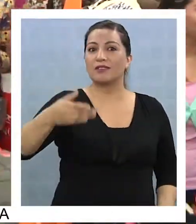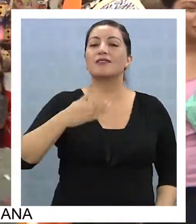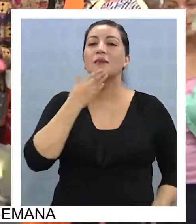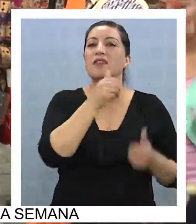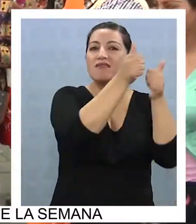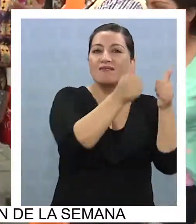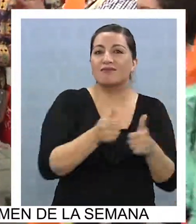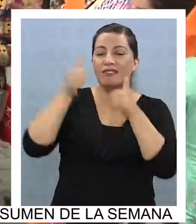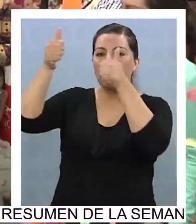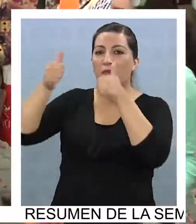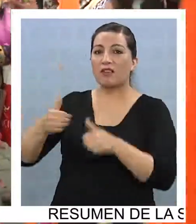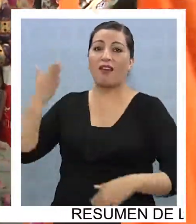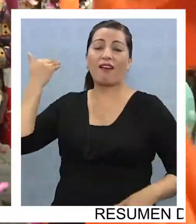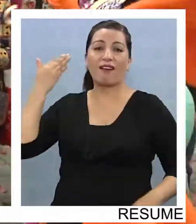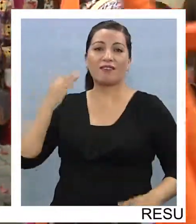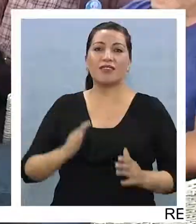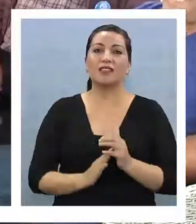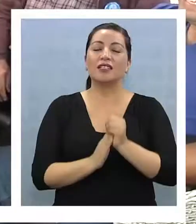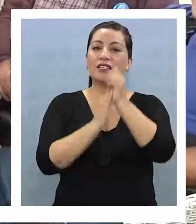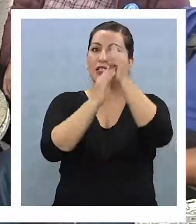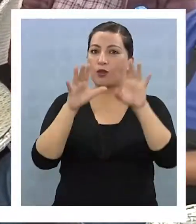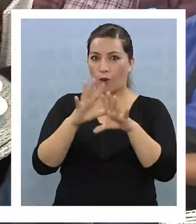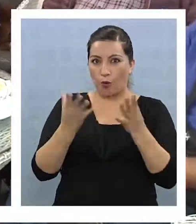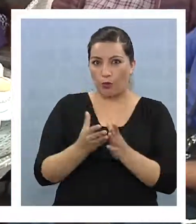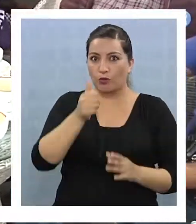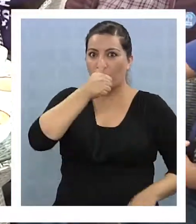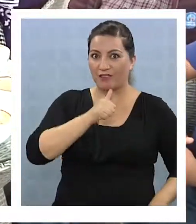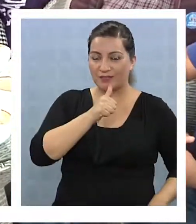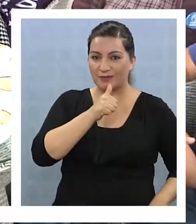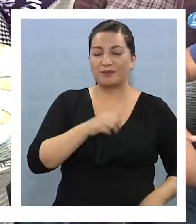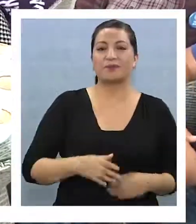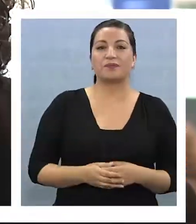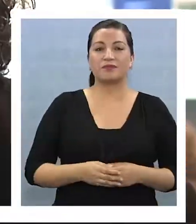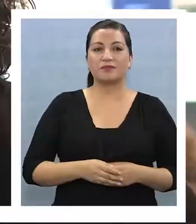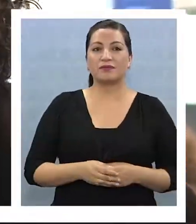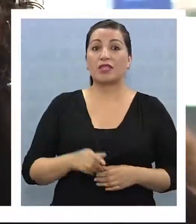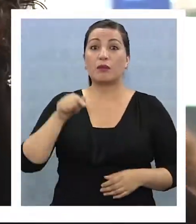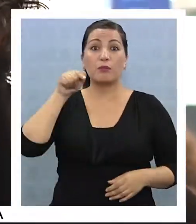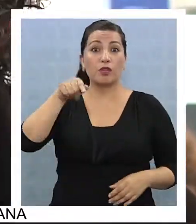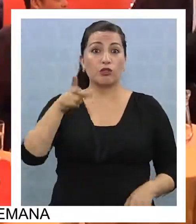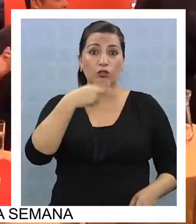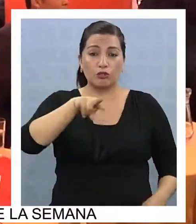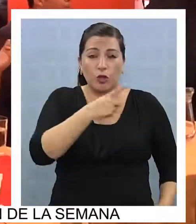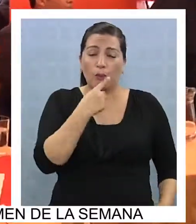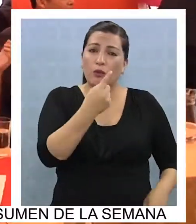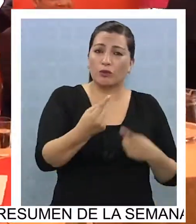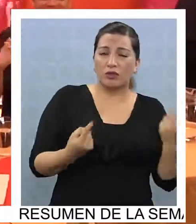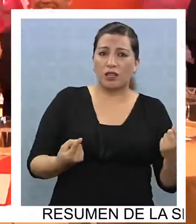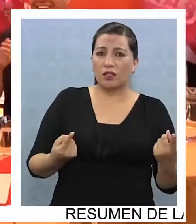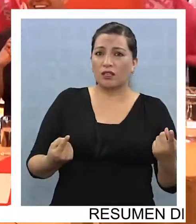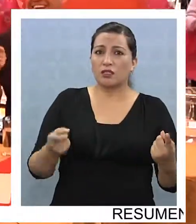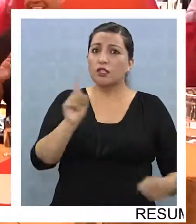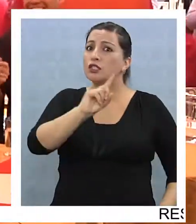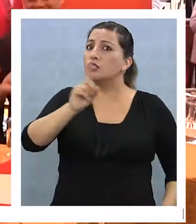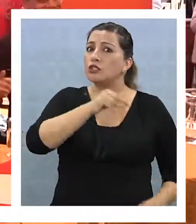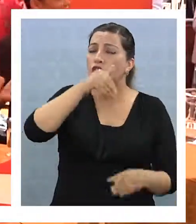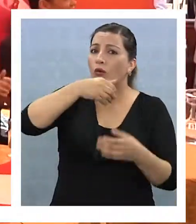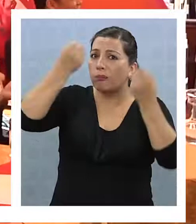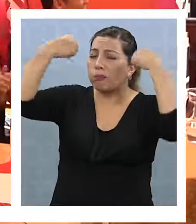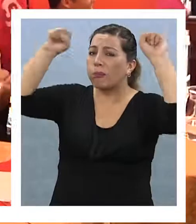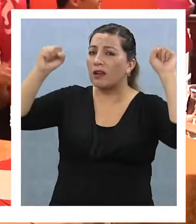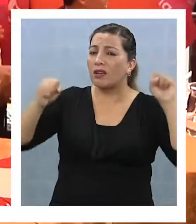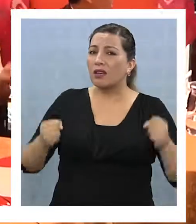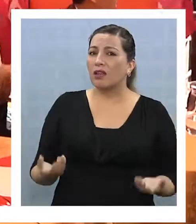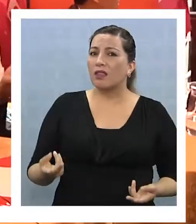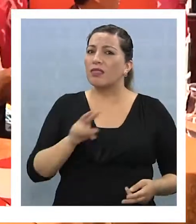desempeñaban como dirigentes, empresarios o en el mundo privado. Es por eso que les preguntamos, en el caso hipotético de no ganar estas elecciones,